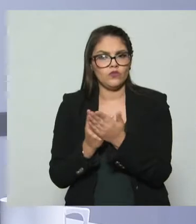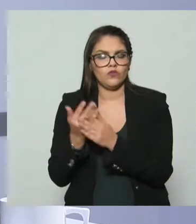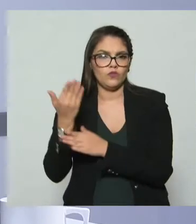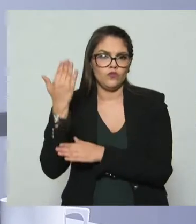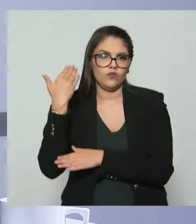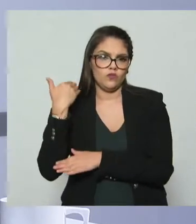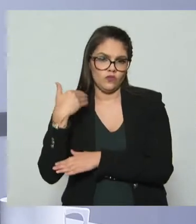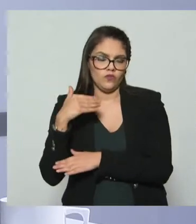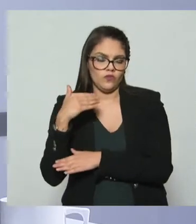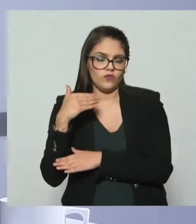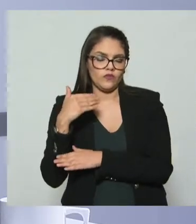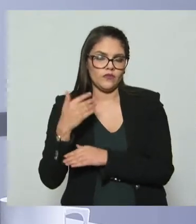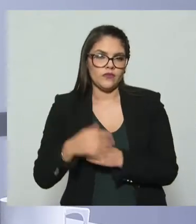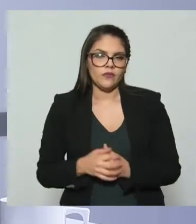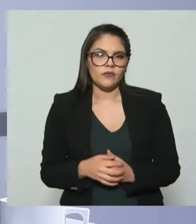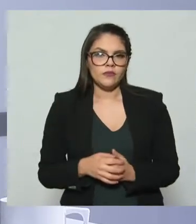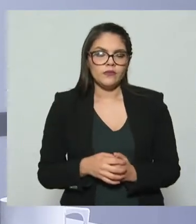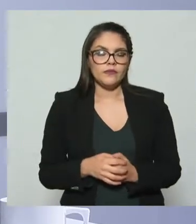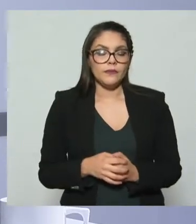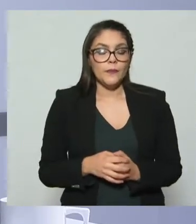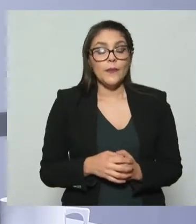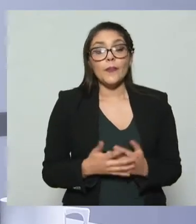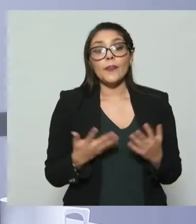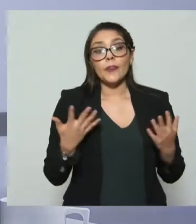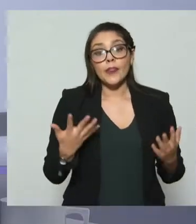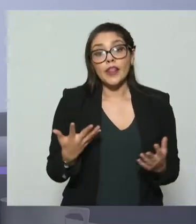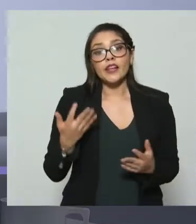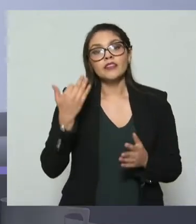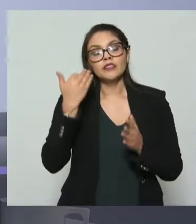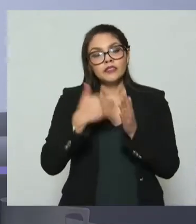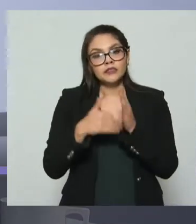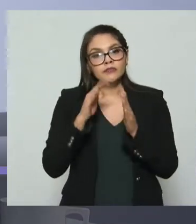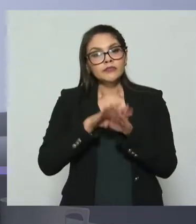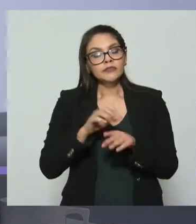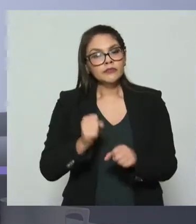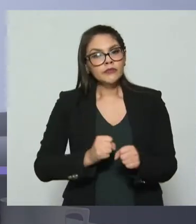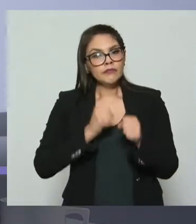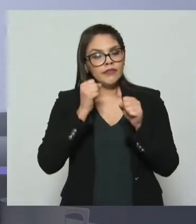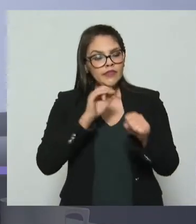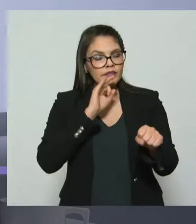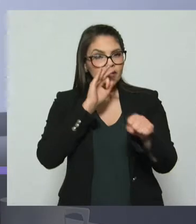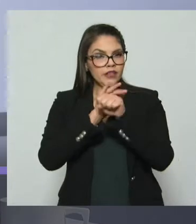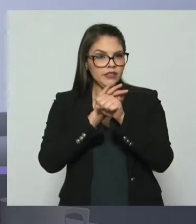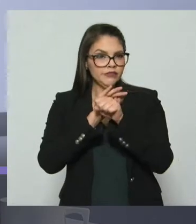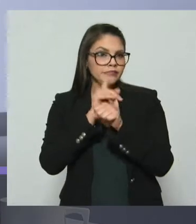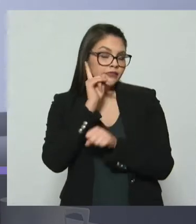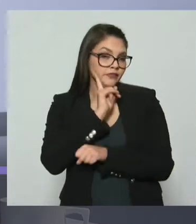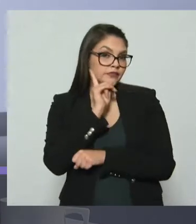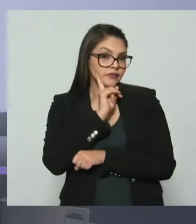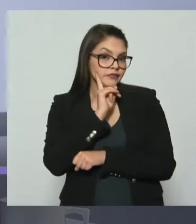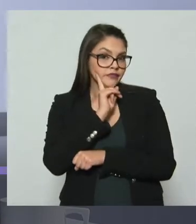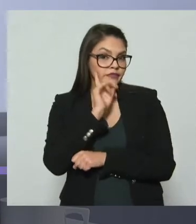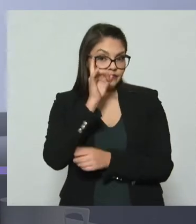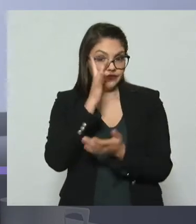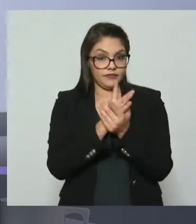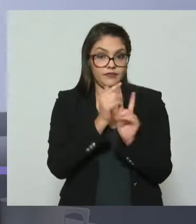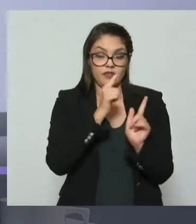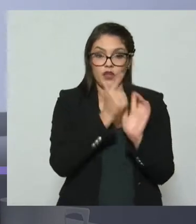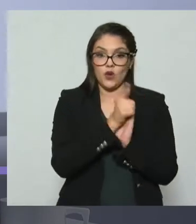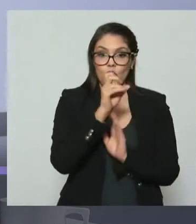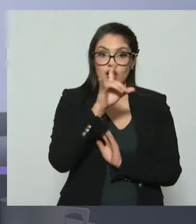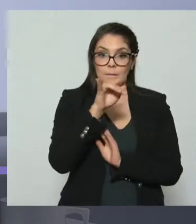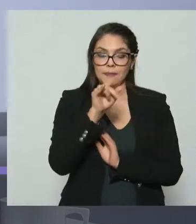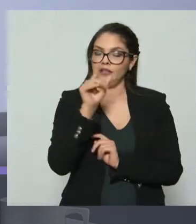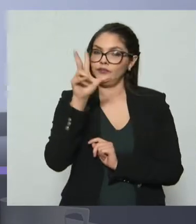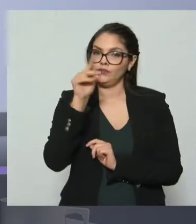la ciudad. Entonces, hace falta fortalecer el tema de defensa de las mujeres. No solamente fue la ley Olimpia, sino